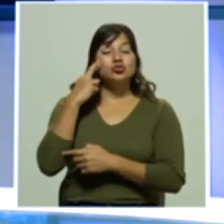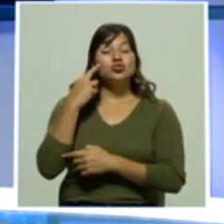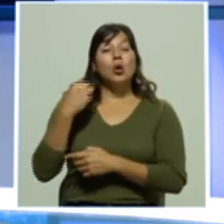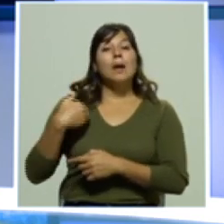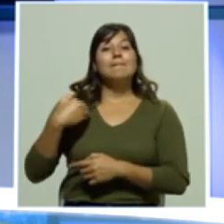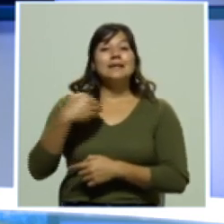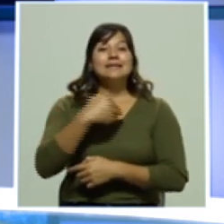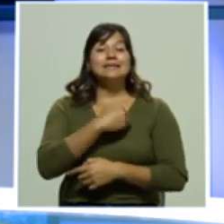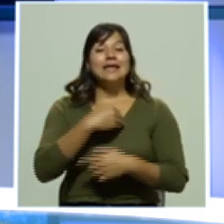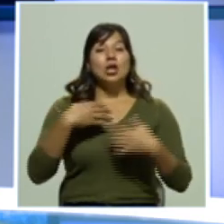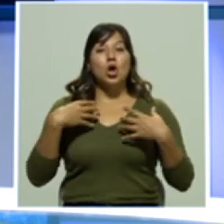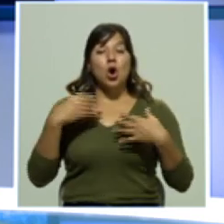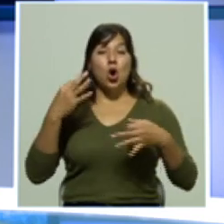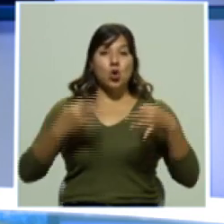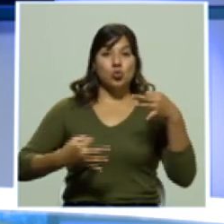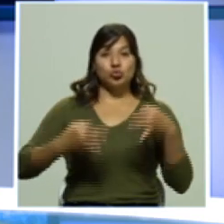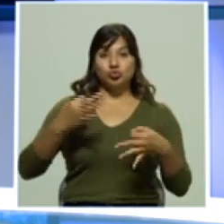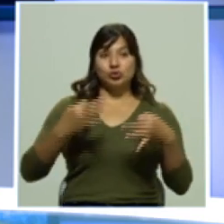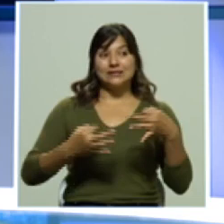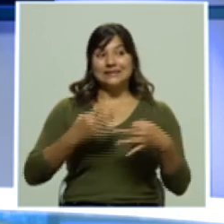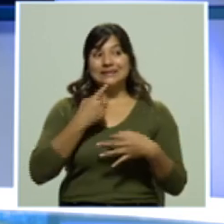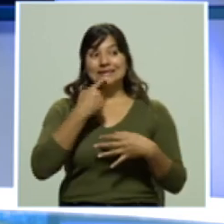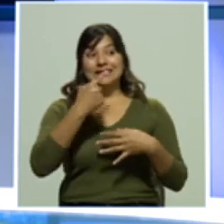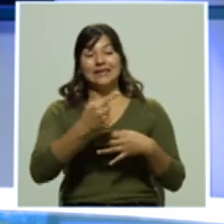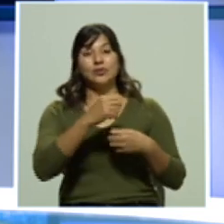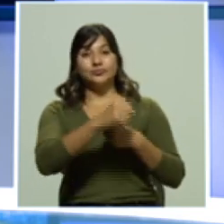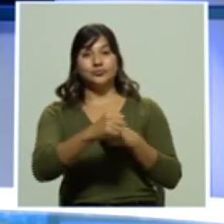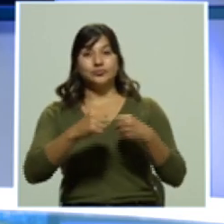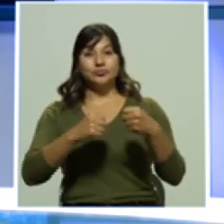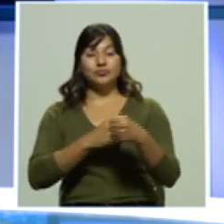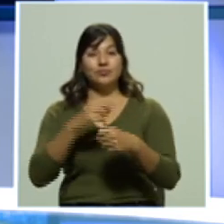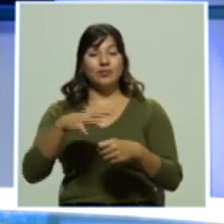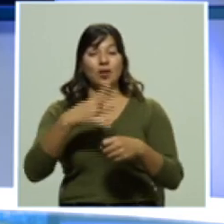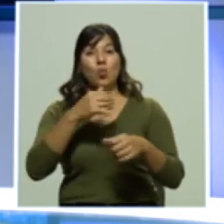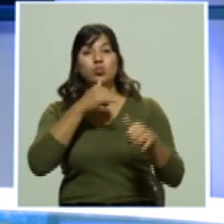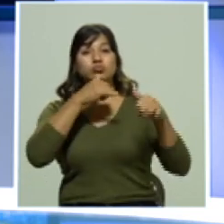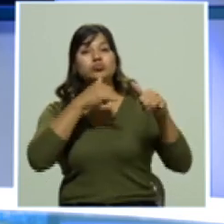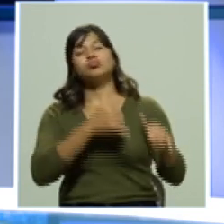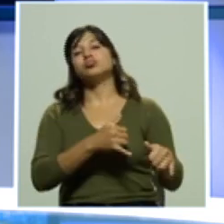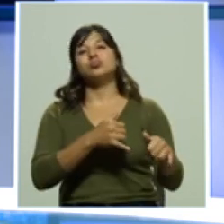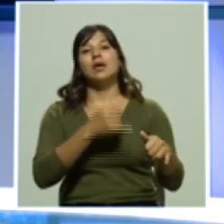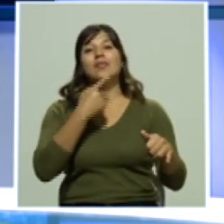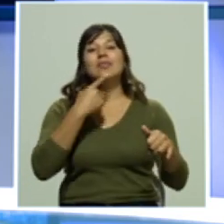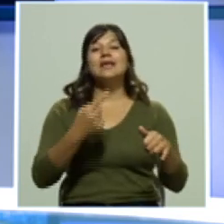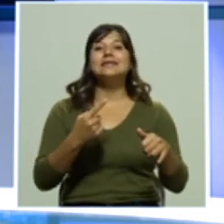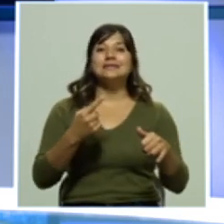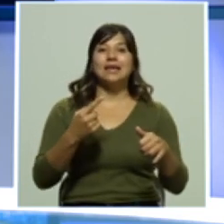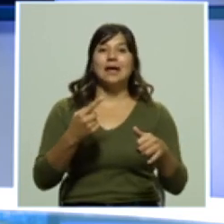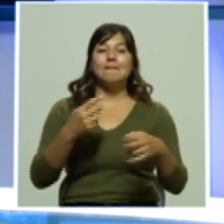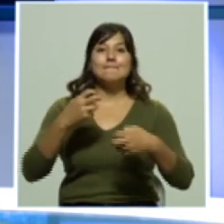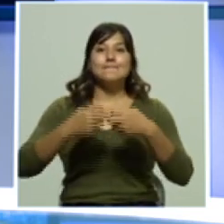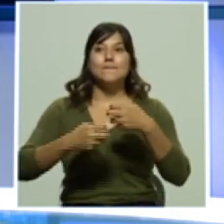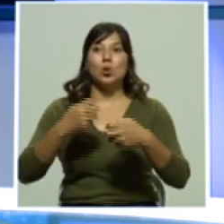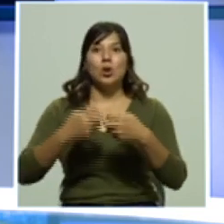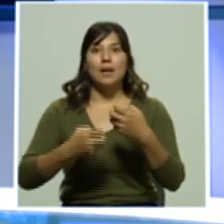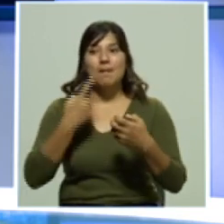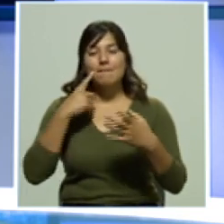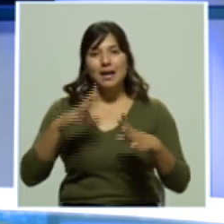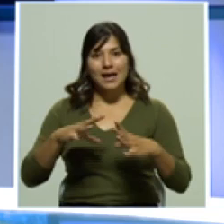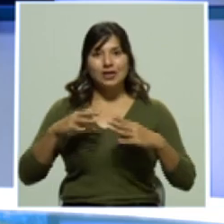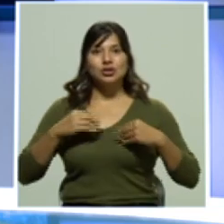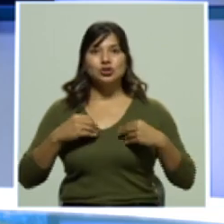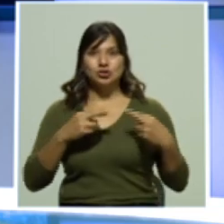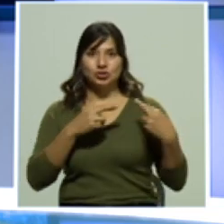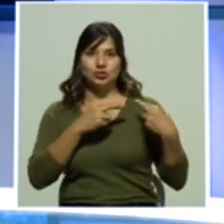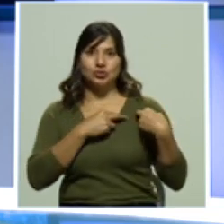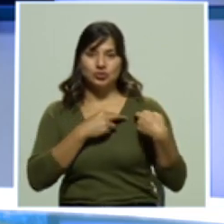Justicia planteó ante la Sala Constitucional un recurso de conflicto de competencias entre poderes de